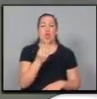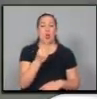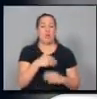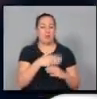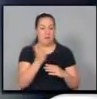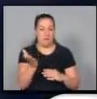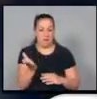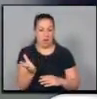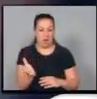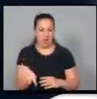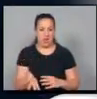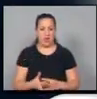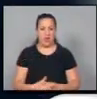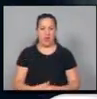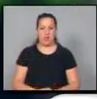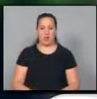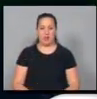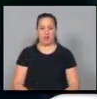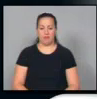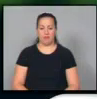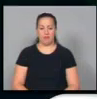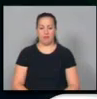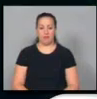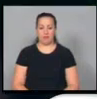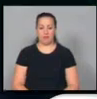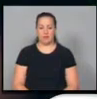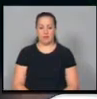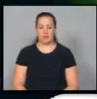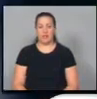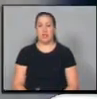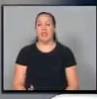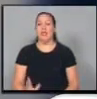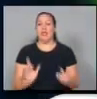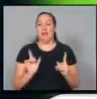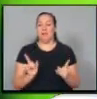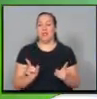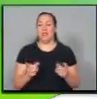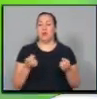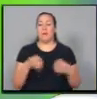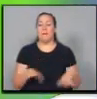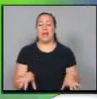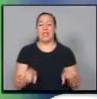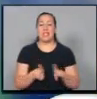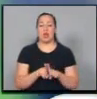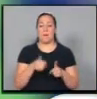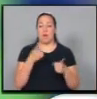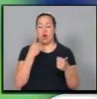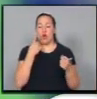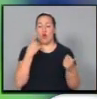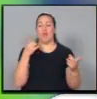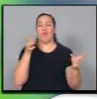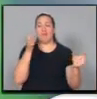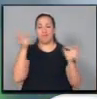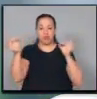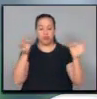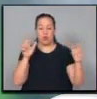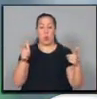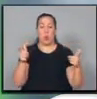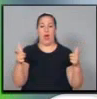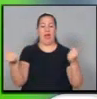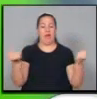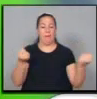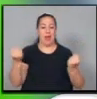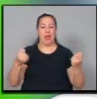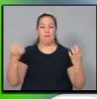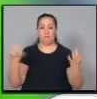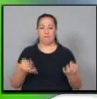por encima del límite permitido, que consideran los expertos, es donde se empieza a perder reflejos, capacidad de reacción y demás. 0,60